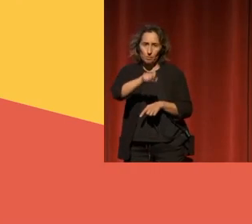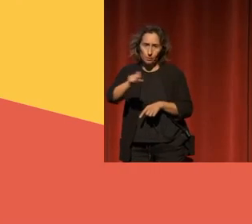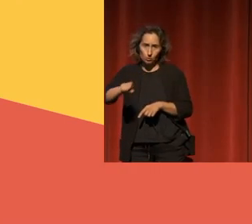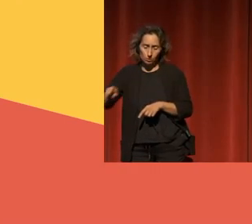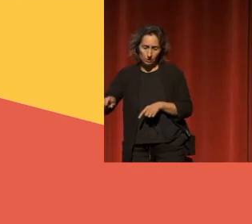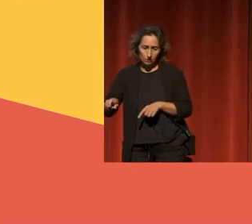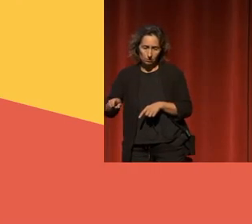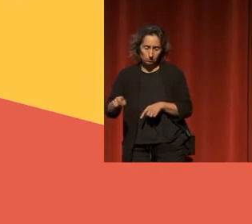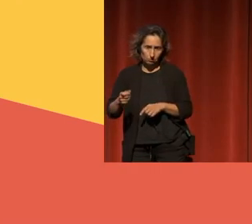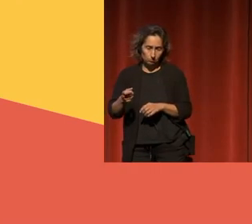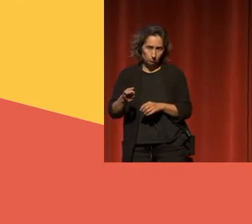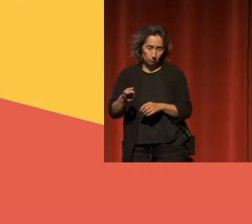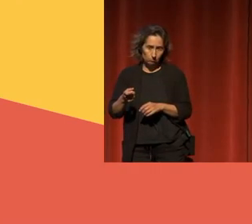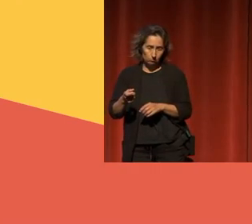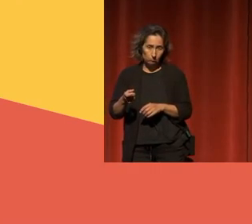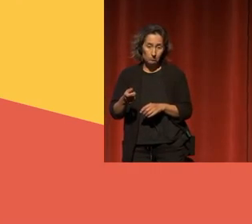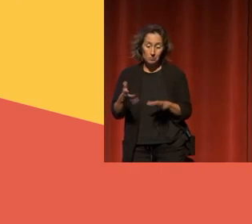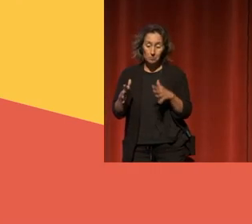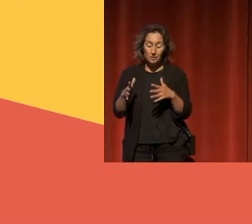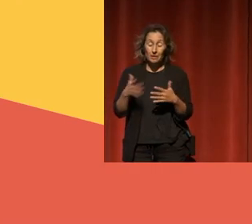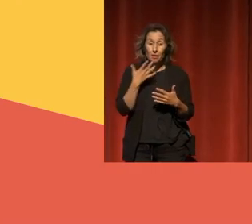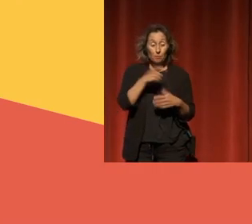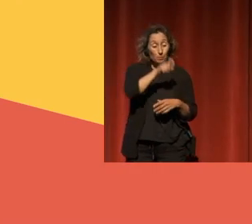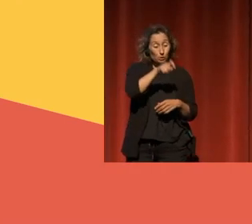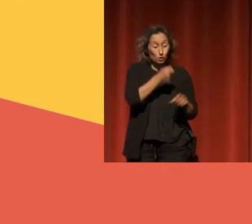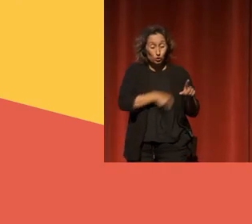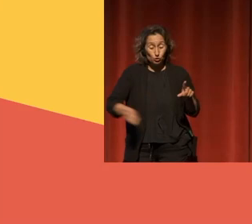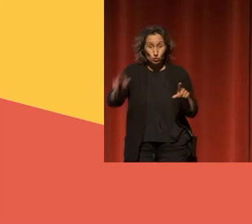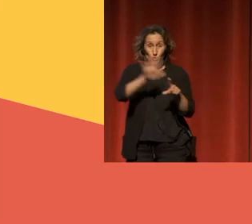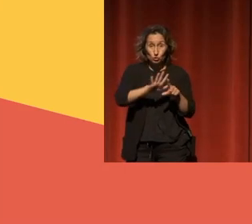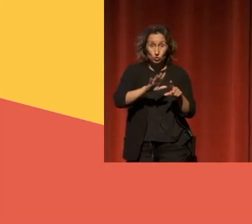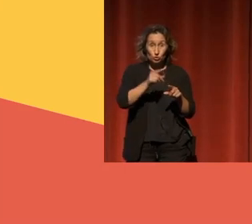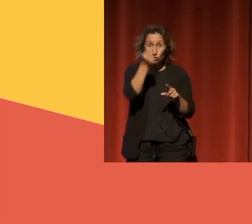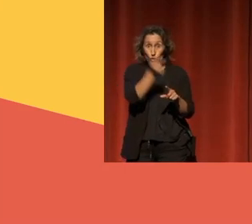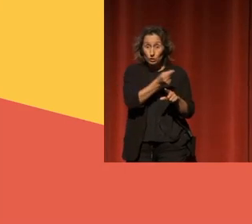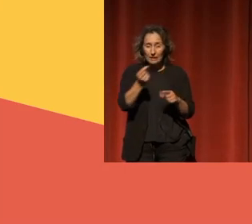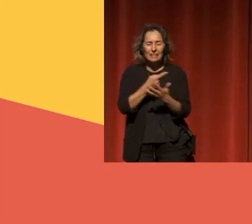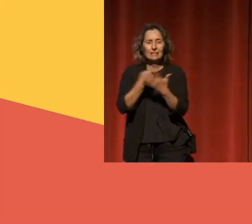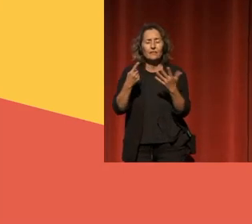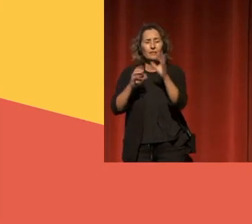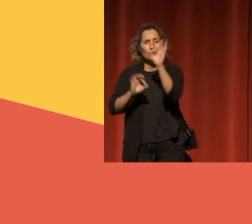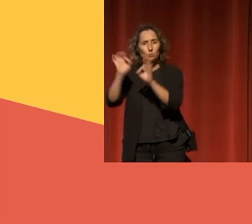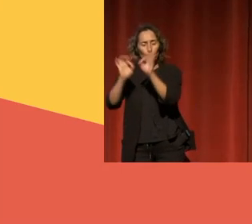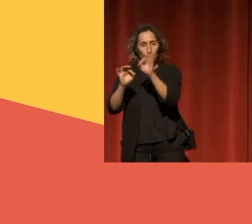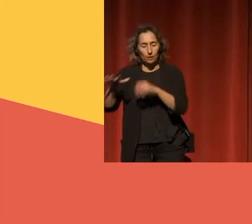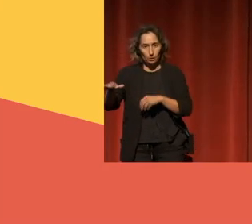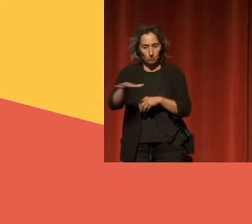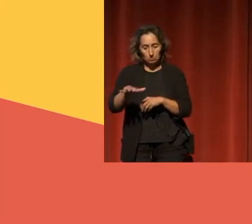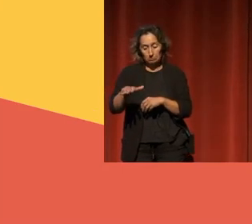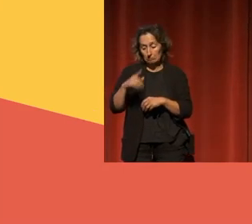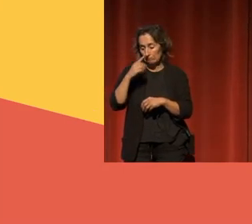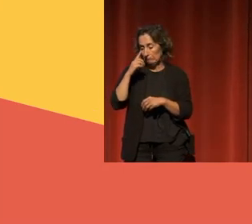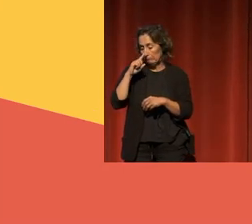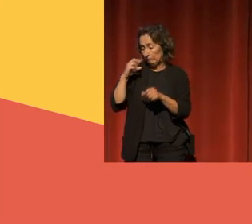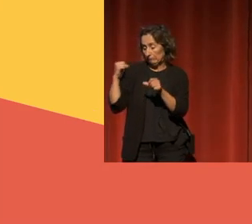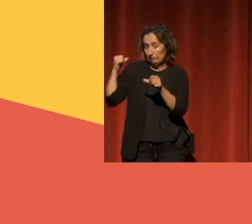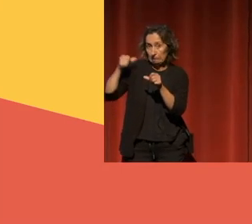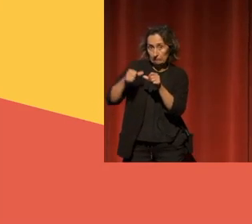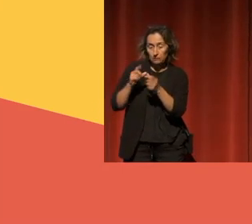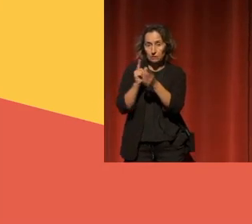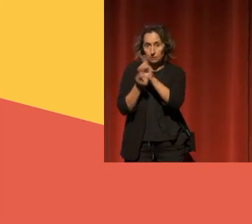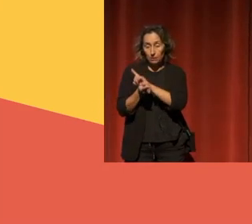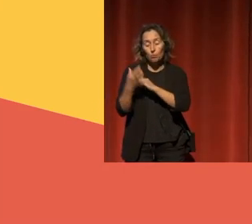menos un 16 de la población son datos muy aproximados que pueden haber variado en estos años Y seguramente